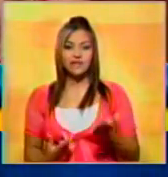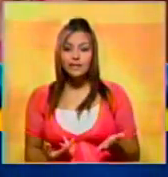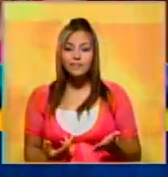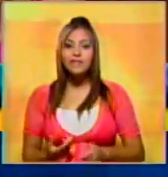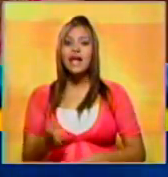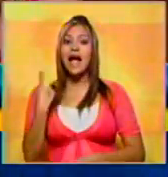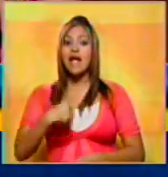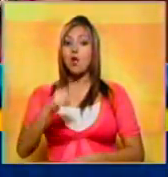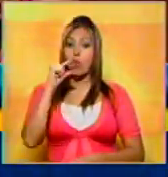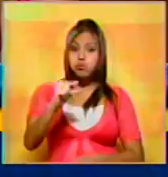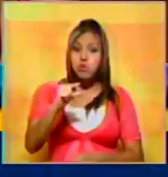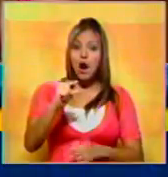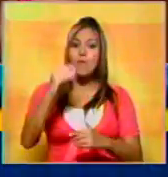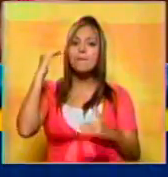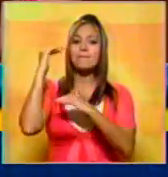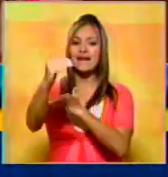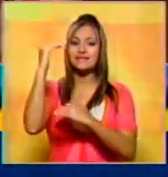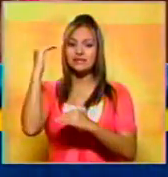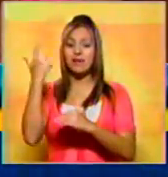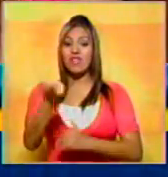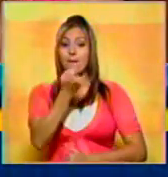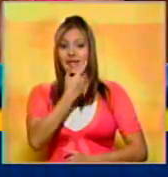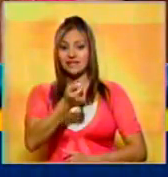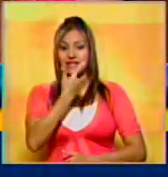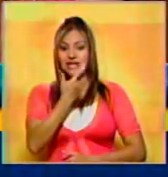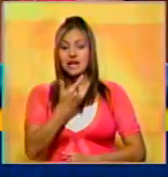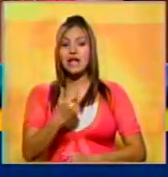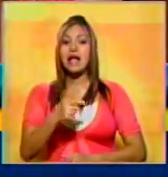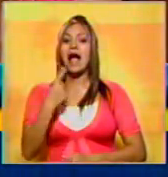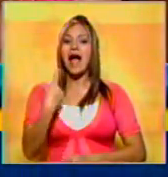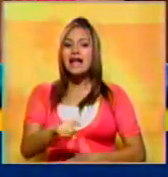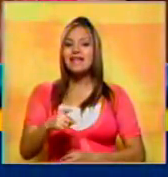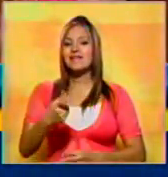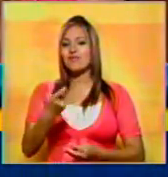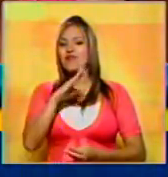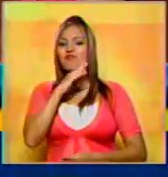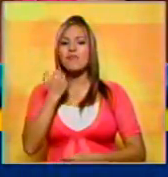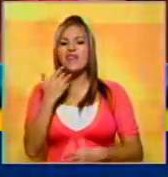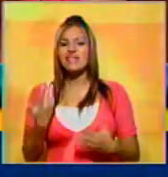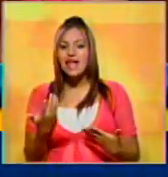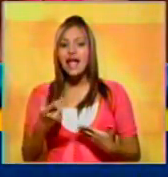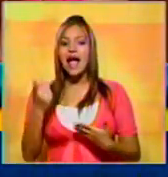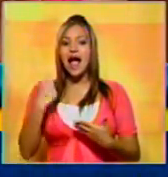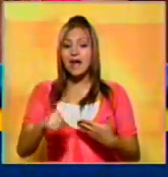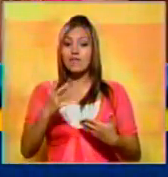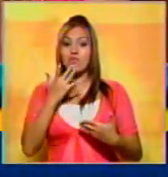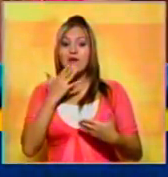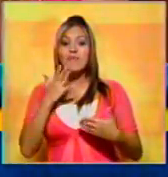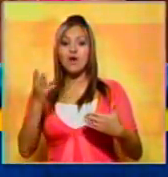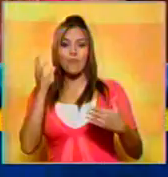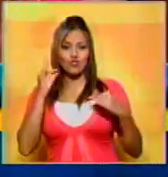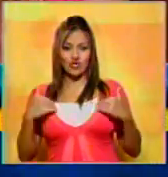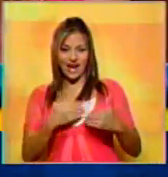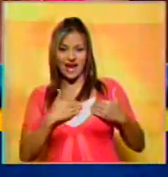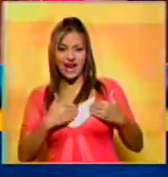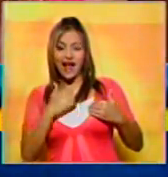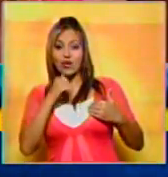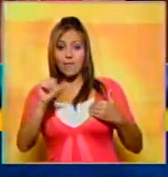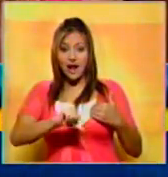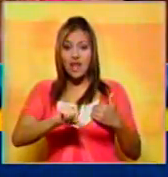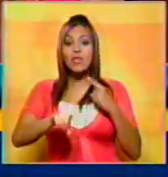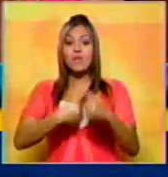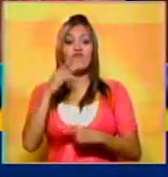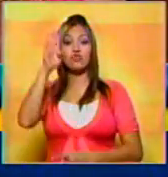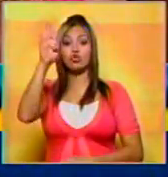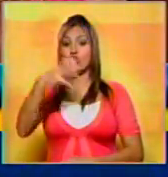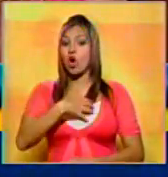una dosis mínima y una dosis máxima del medicamento. Produce ginecomastia, que es la salida de tejido mamario, produce infertilidad,